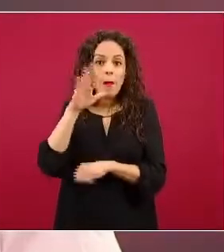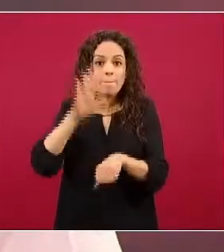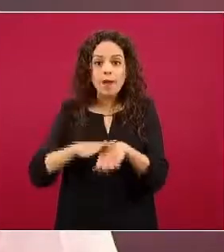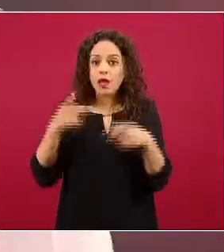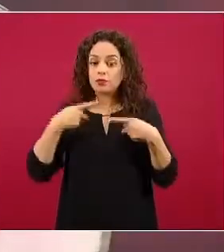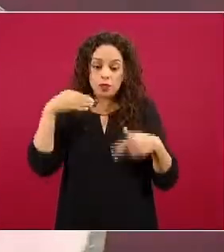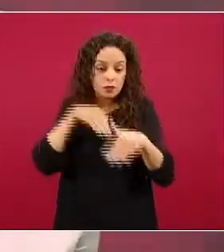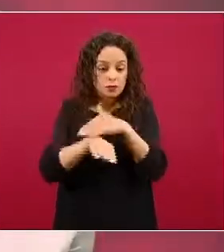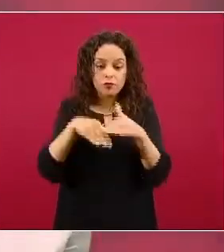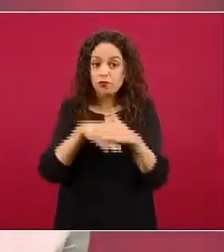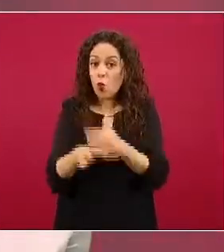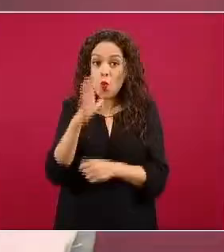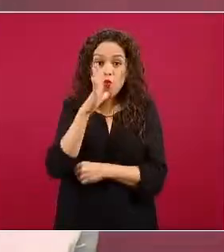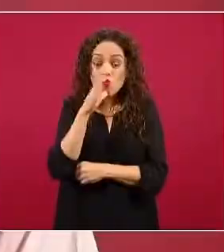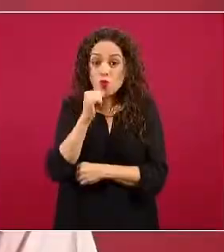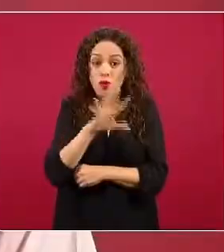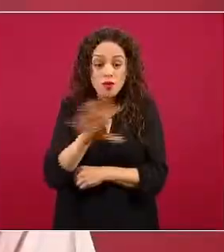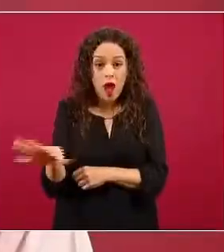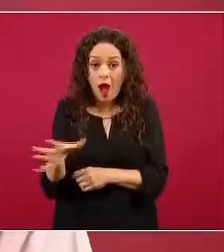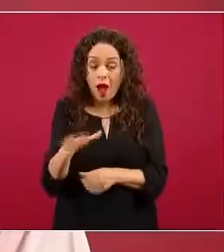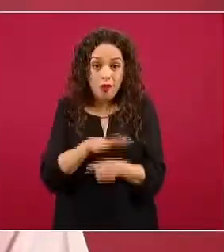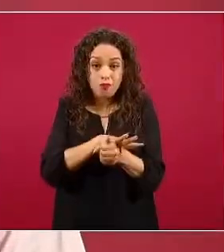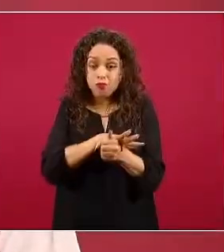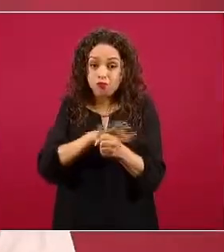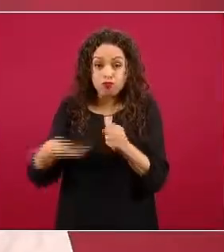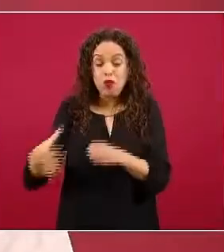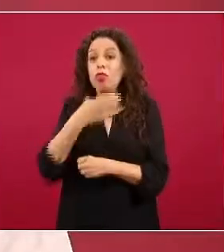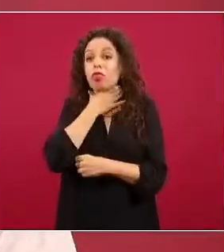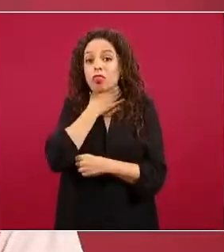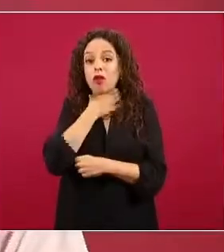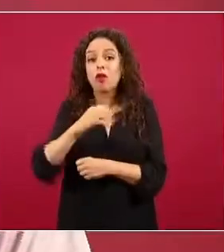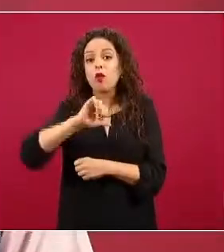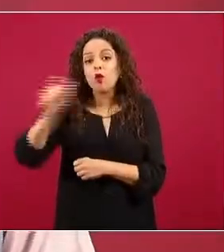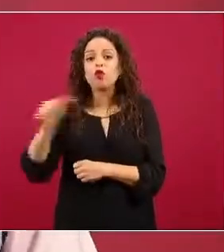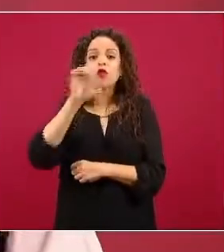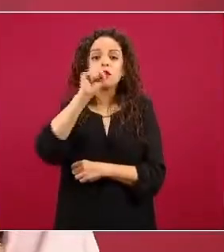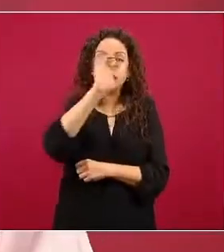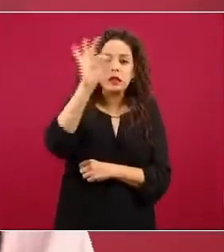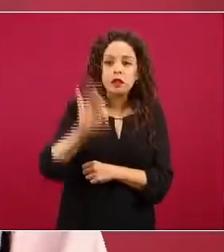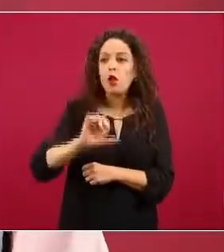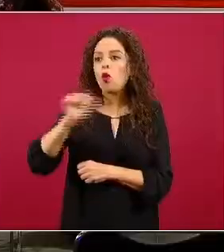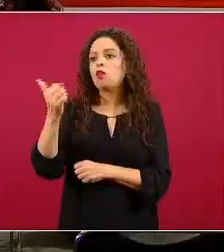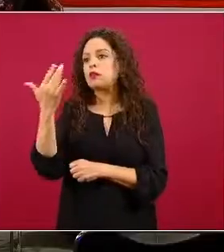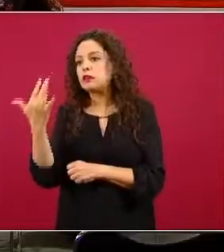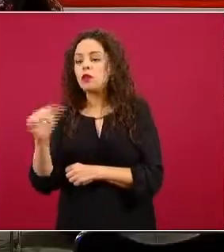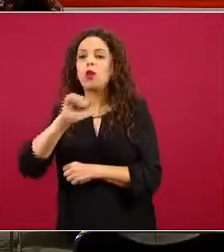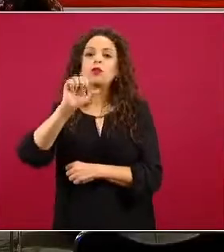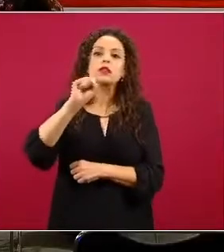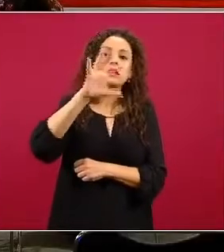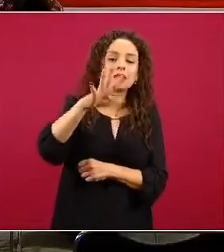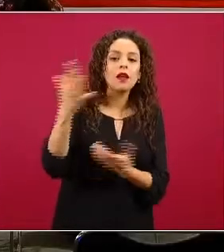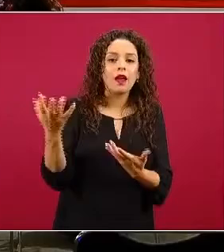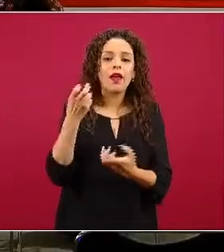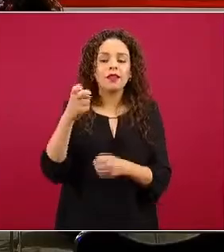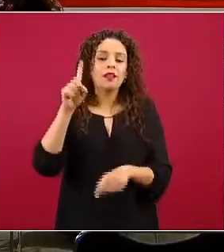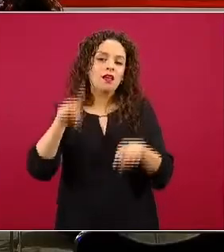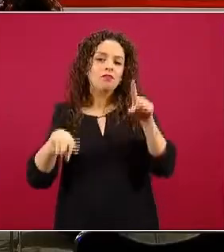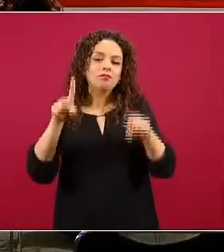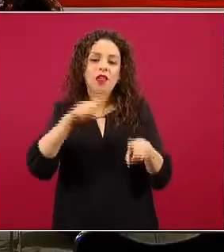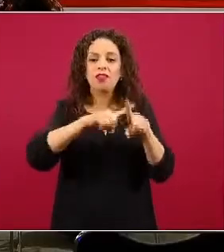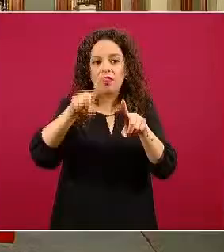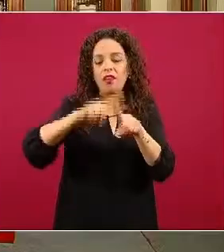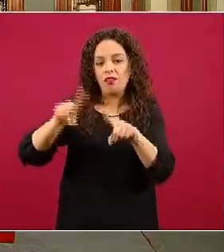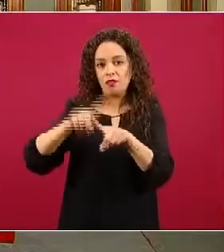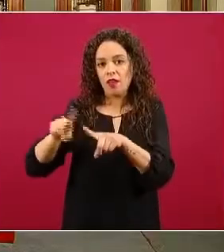más, y otros hospitales están al 60 y otros al 50 y otros al 75, y así lo que está